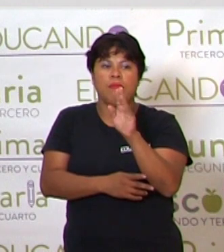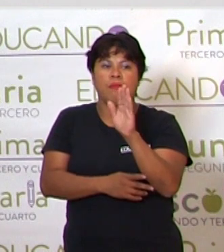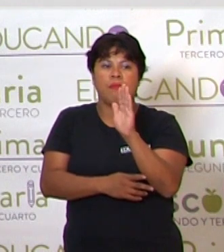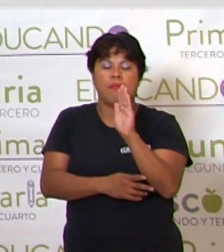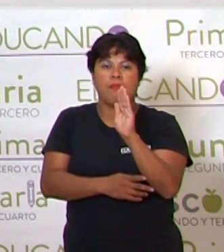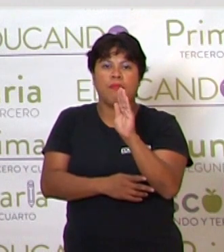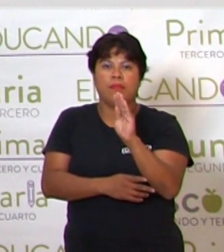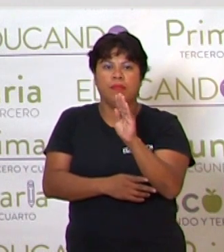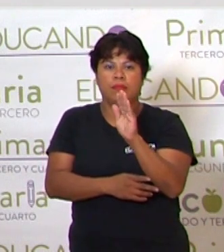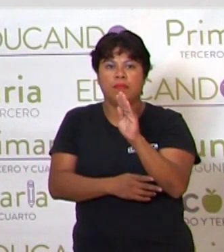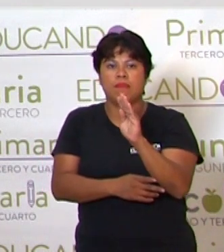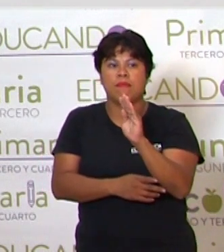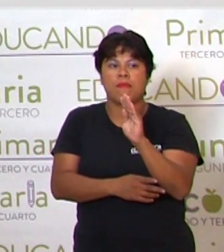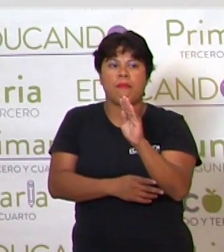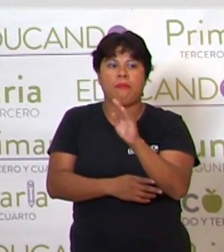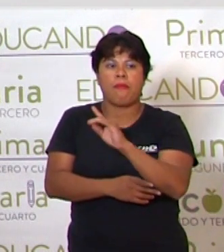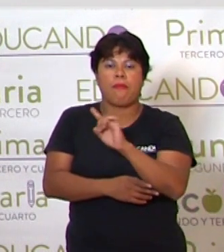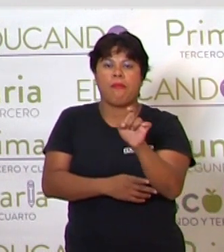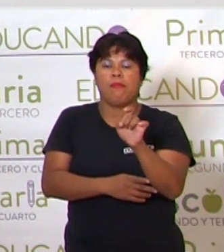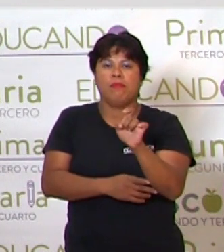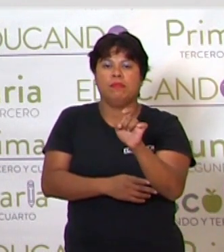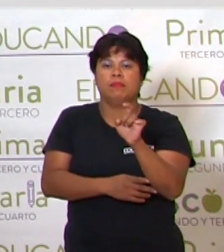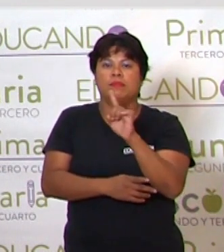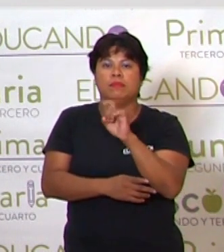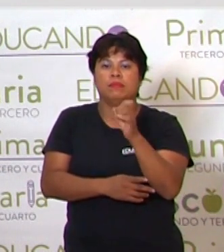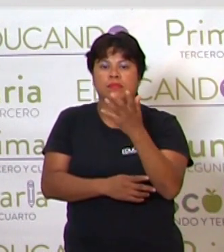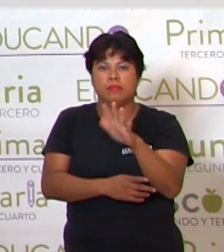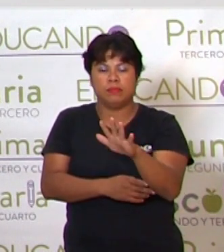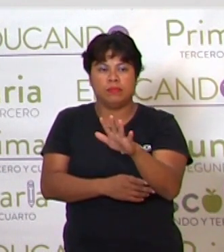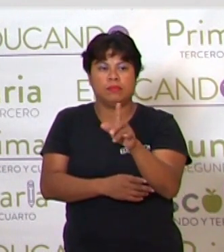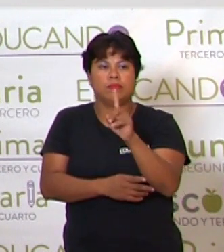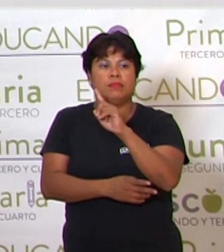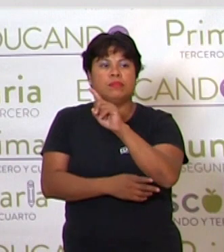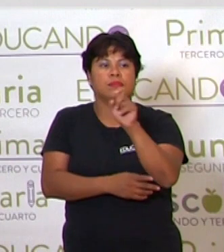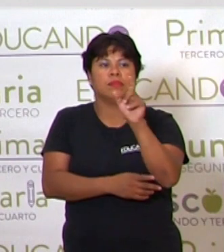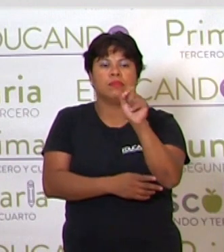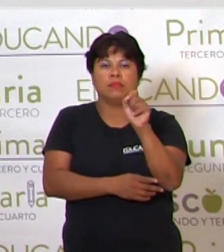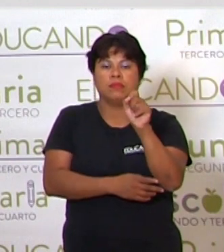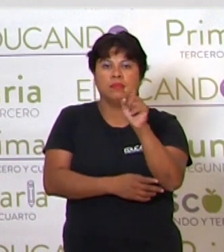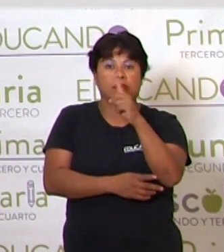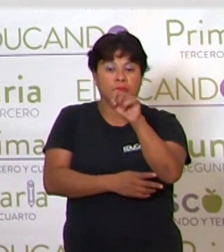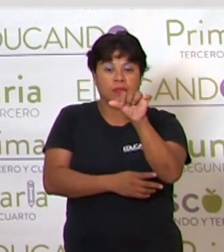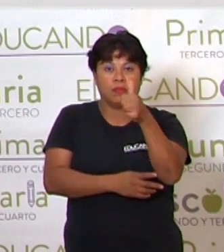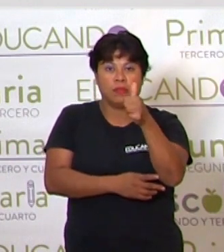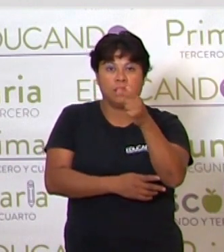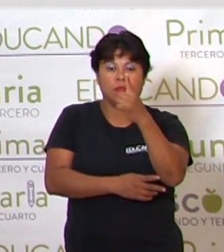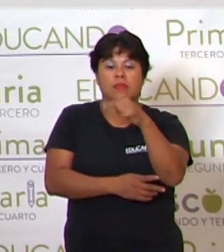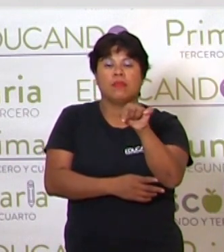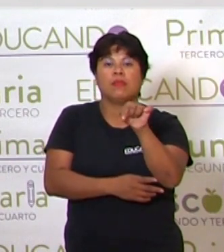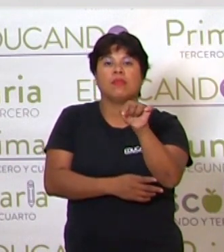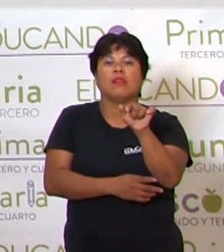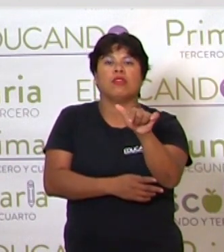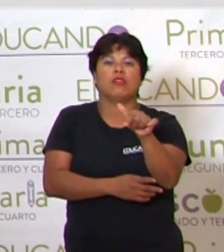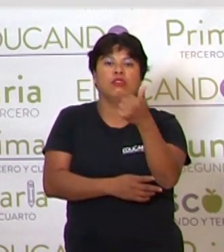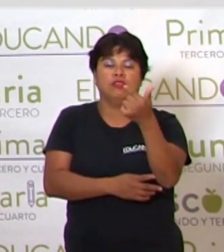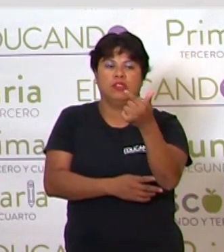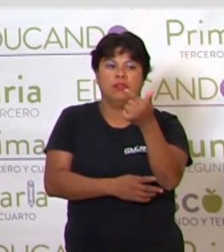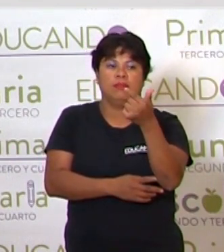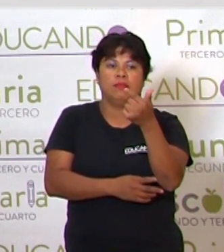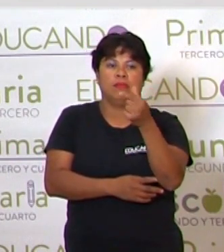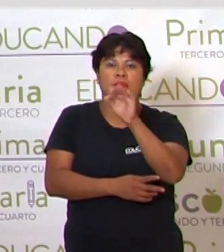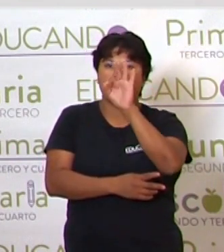80, 90, 100, 110, 111 y